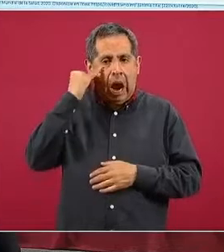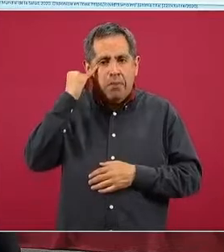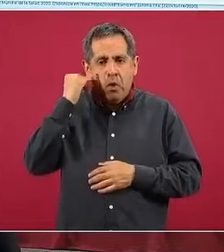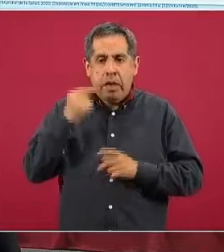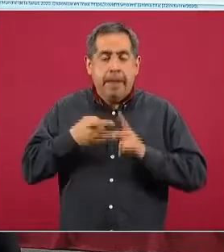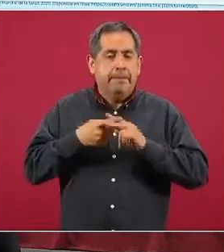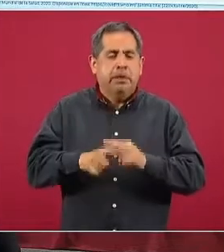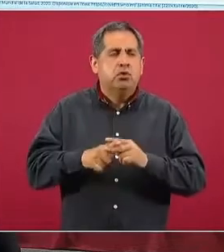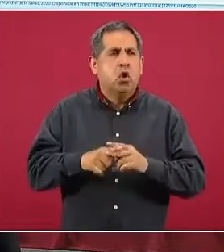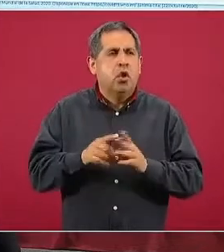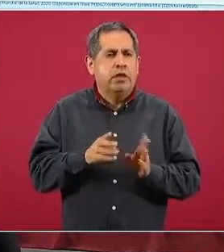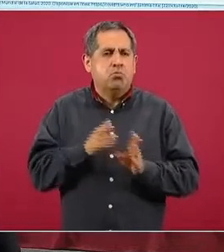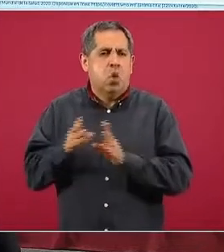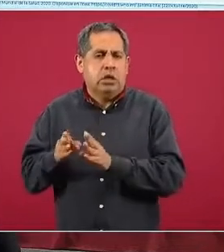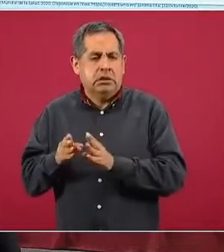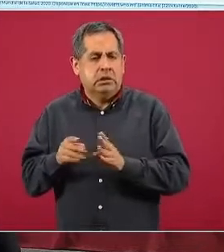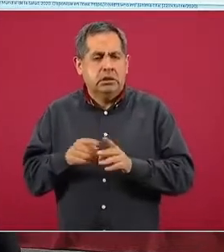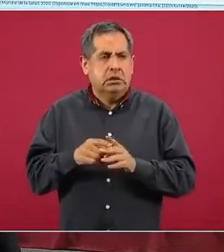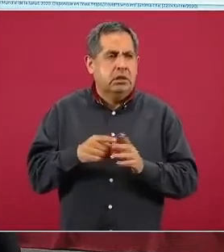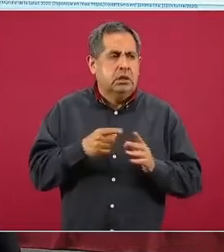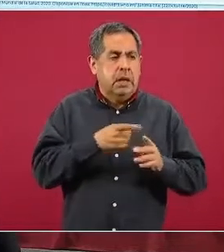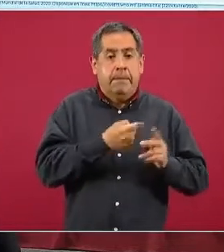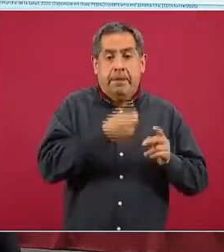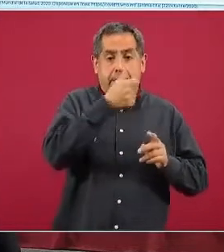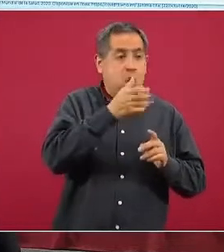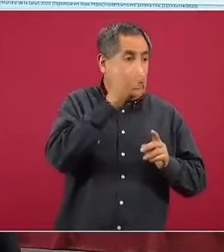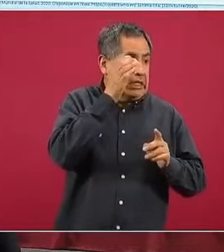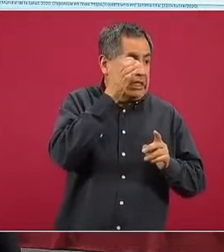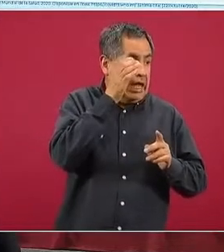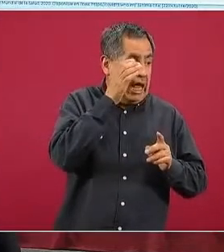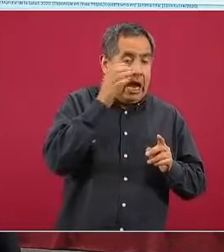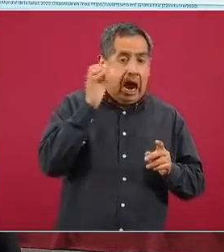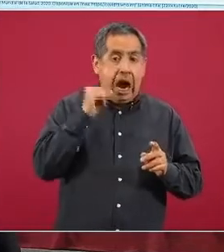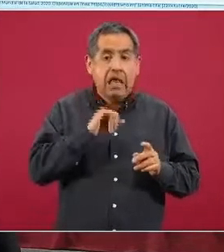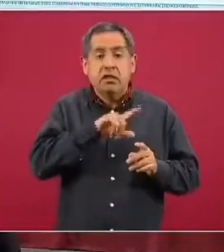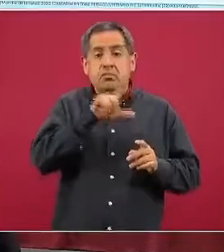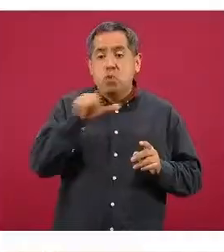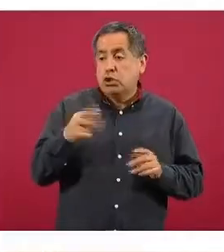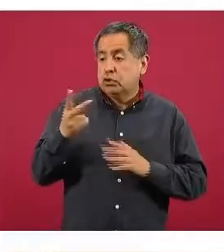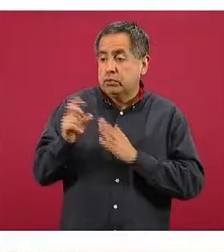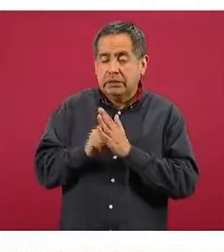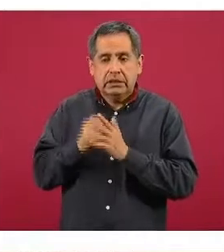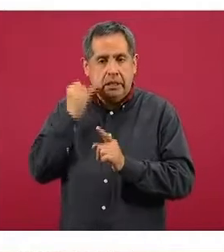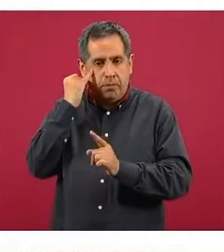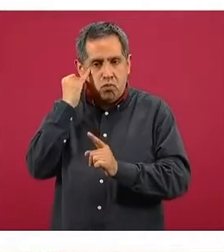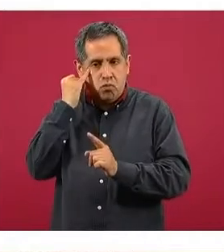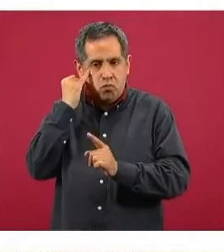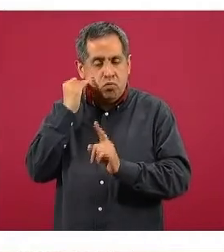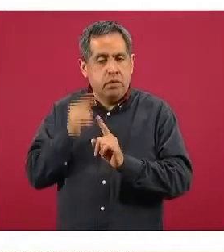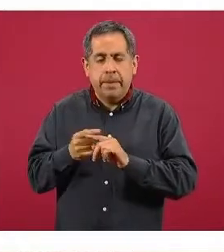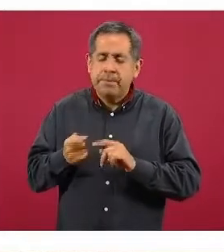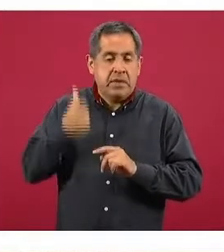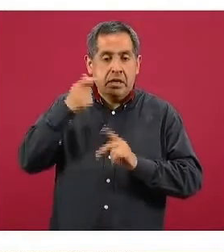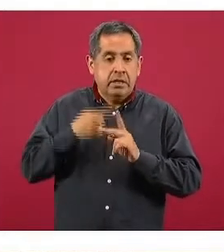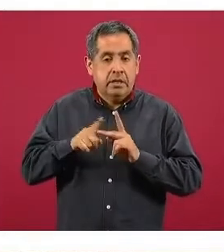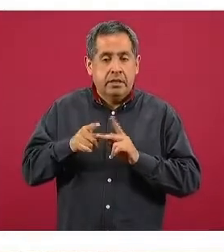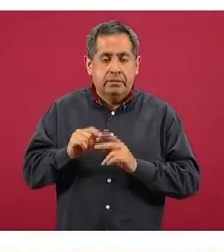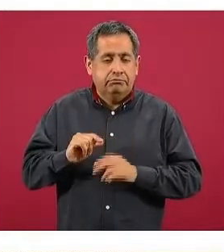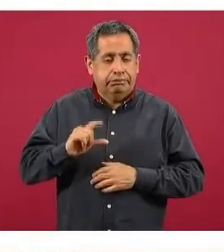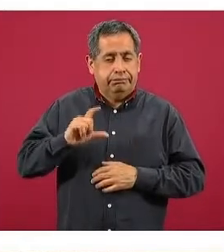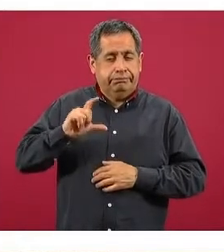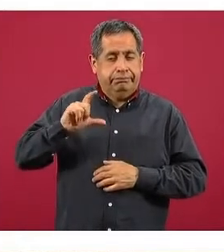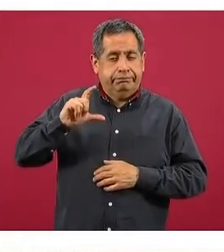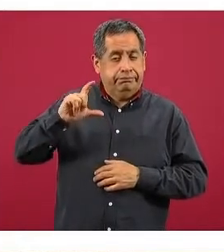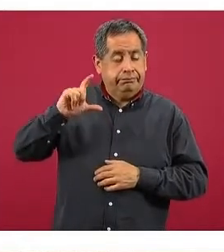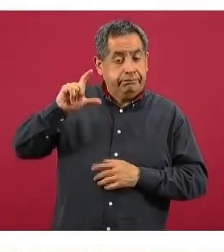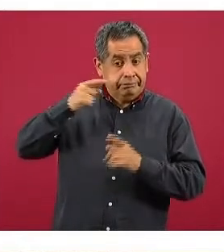a la epidemia posteriormente, 2 meses después que lo hizo China. Tuvieron un brote original que se extendió por mayor tiempo. Vean